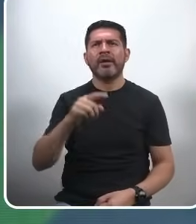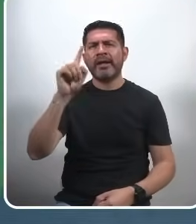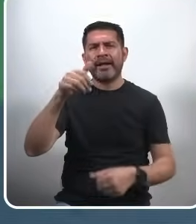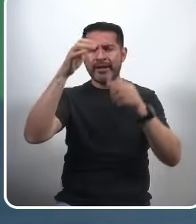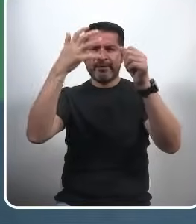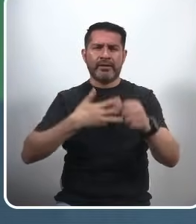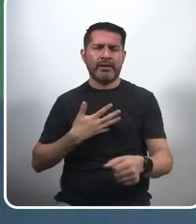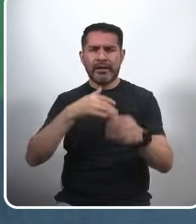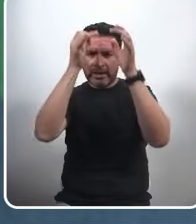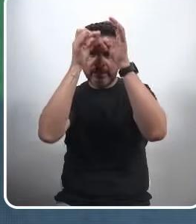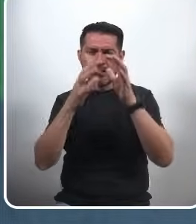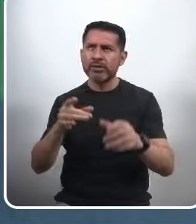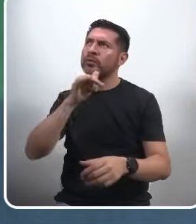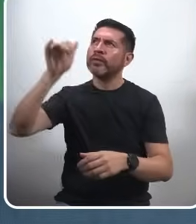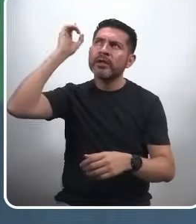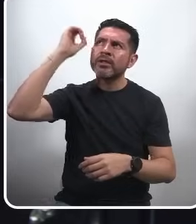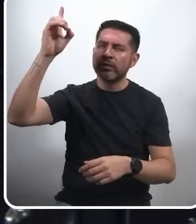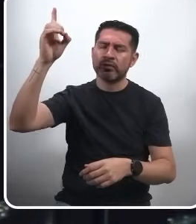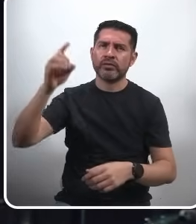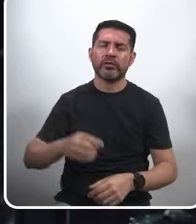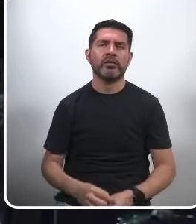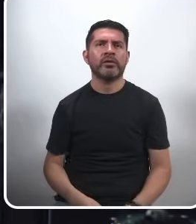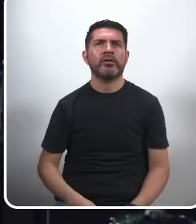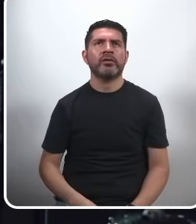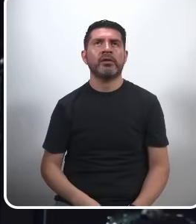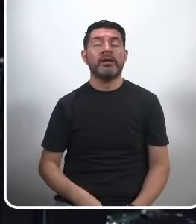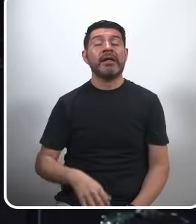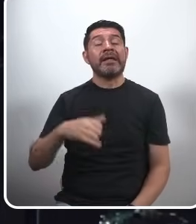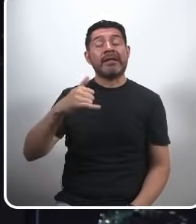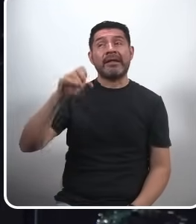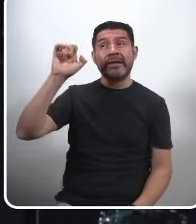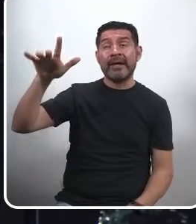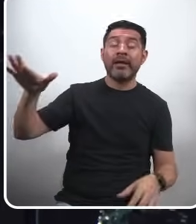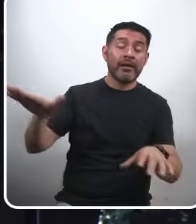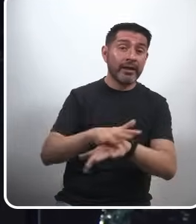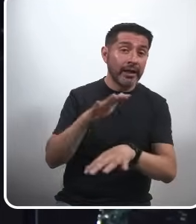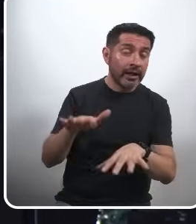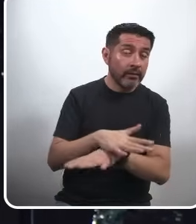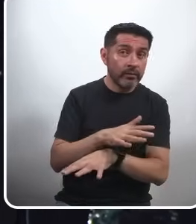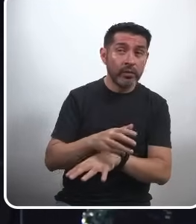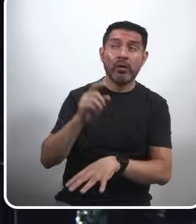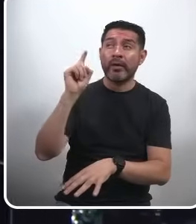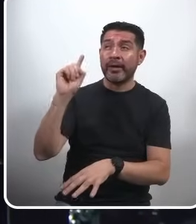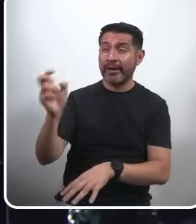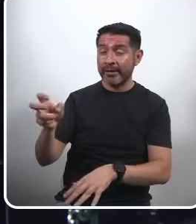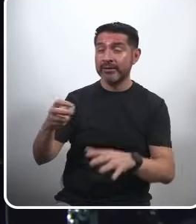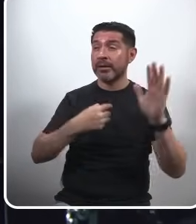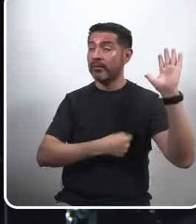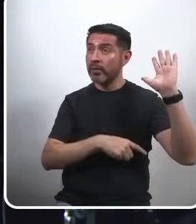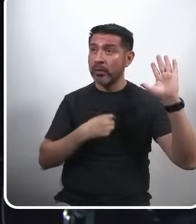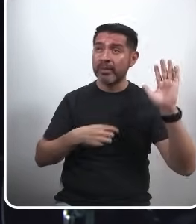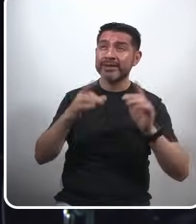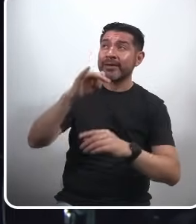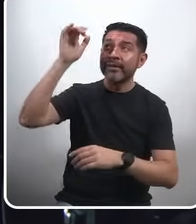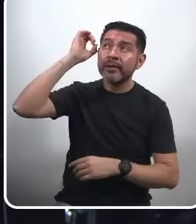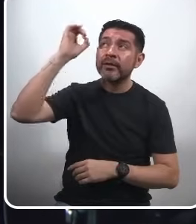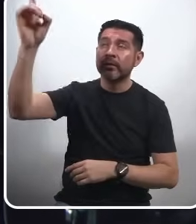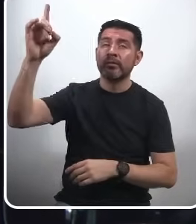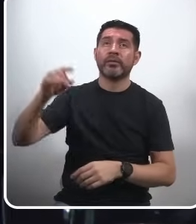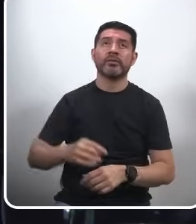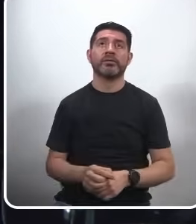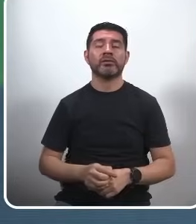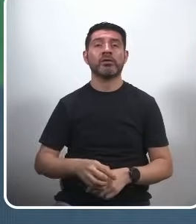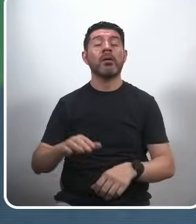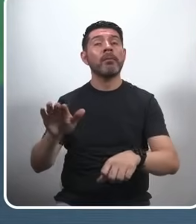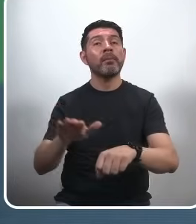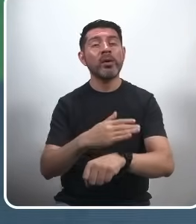que inmoralidad es cambiar una promesa o privilegio de Dios, que Dios me ha dado como hijo de Dios,